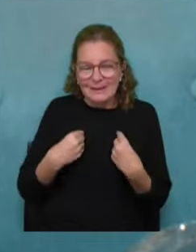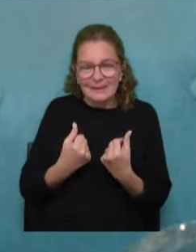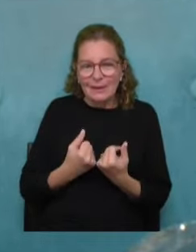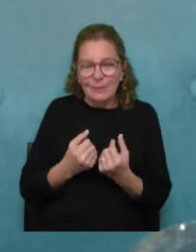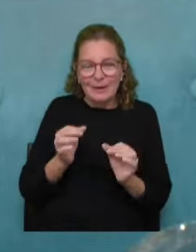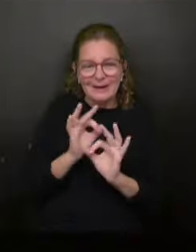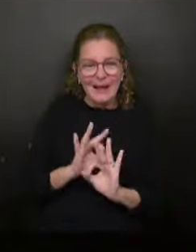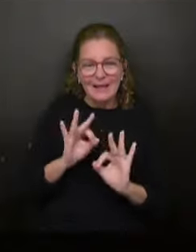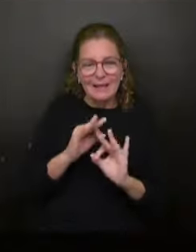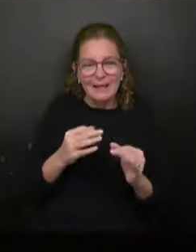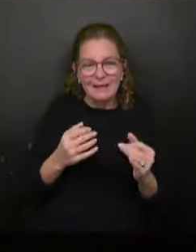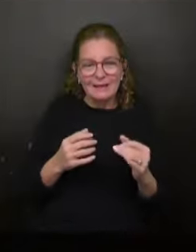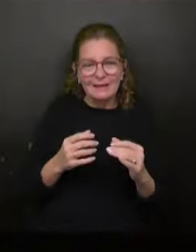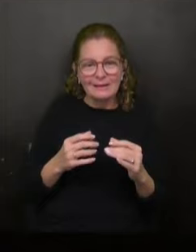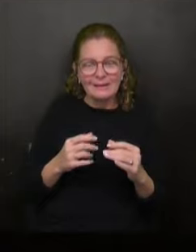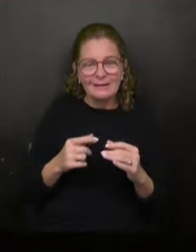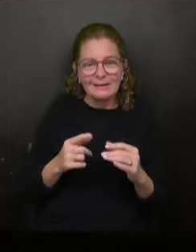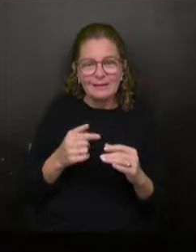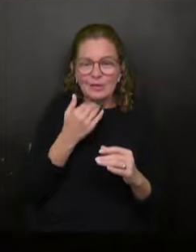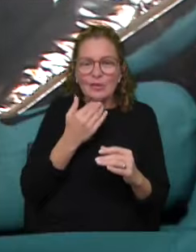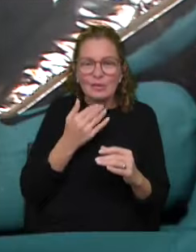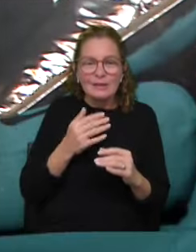nada? O sea, ¿te pones a tocar el bajo o...? No sé.